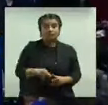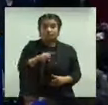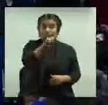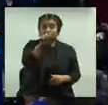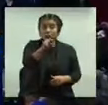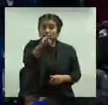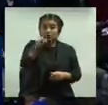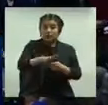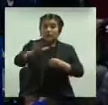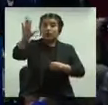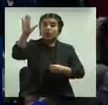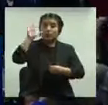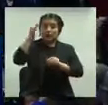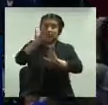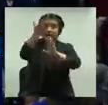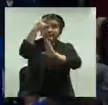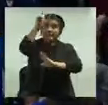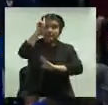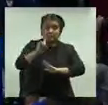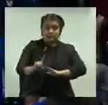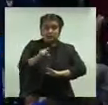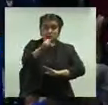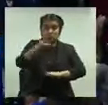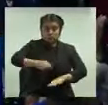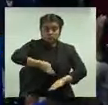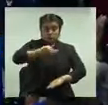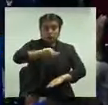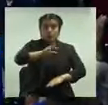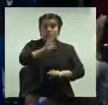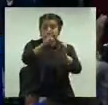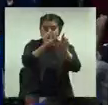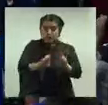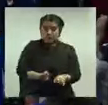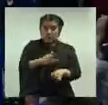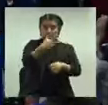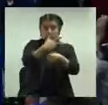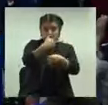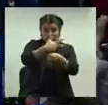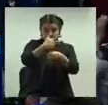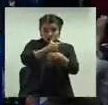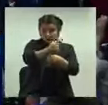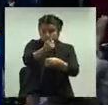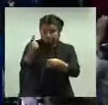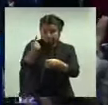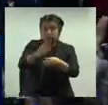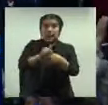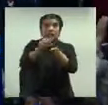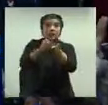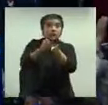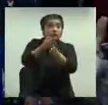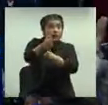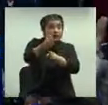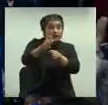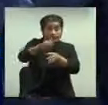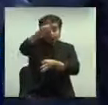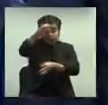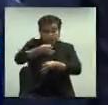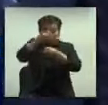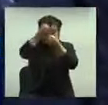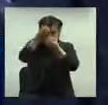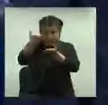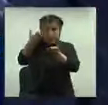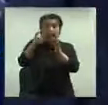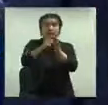Juran ante Dios y por su honor de ciudadanos guatemaltecos ser fieles, leales y obedientes